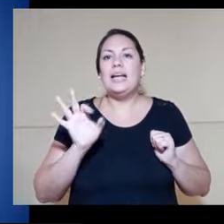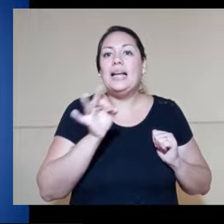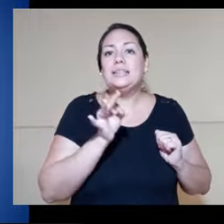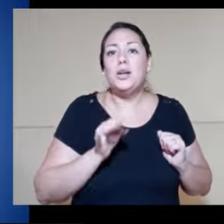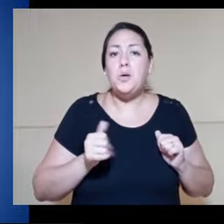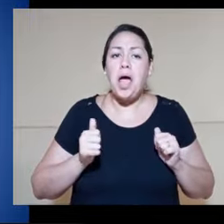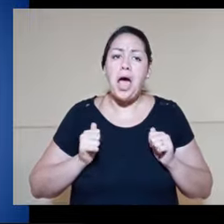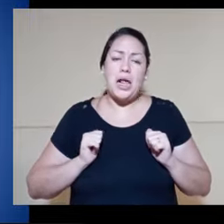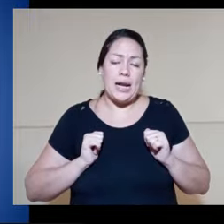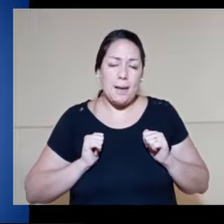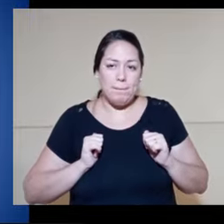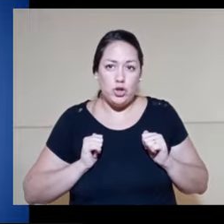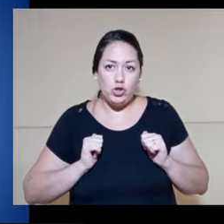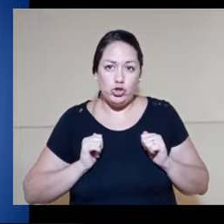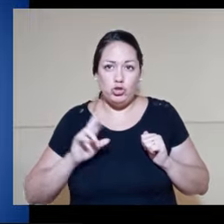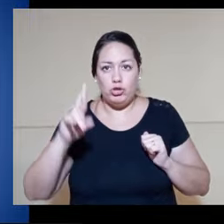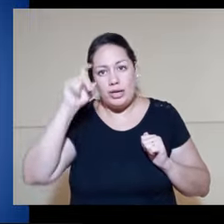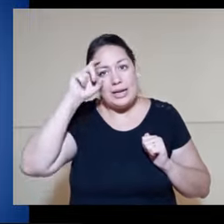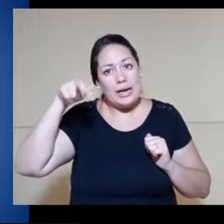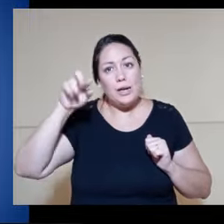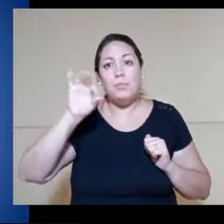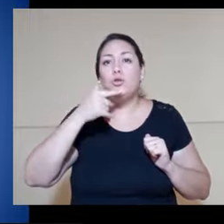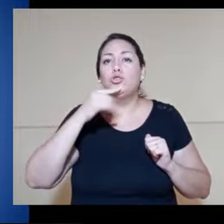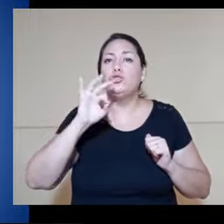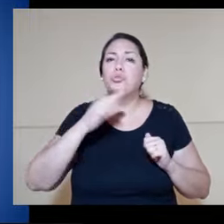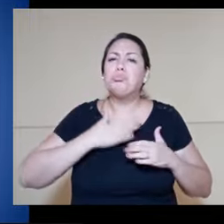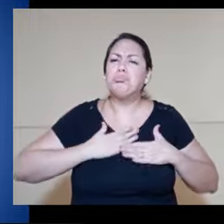¿Qué es esto? La célula está tranquilita.